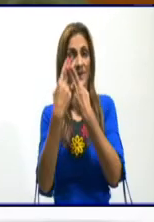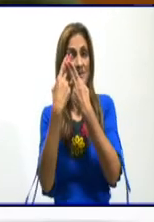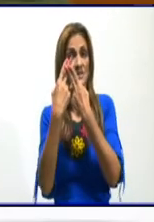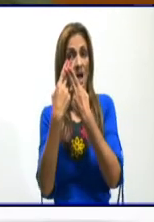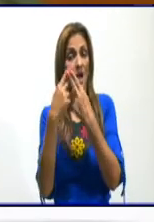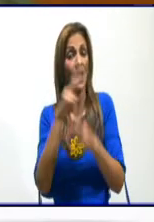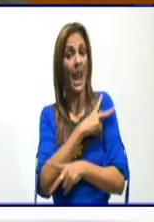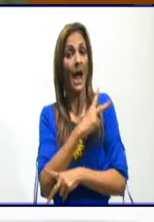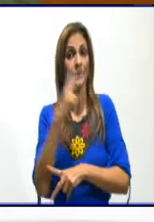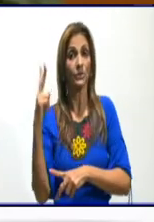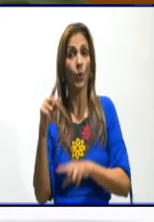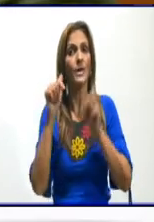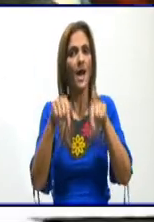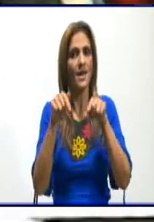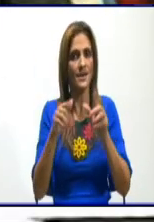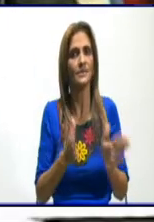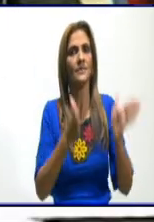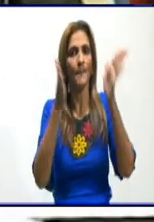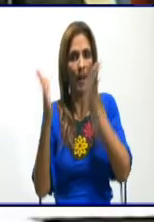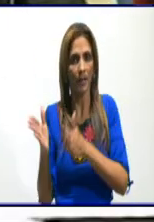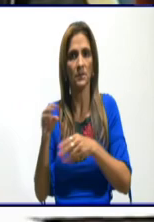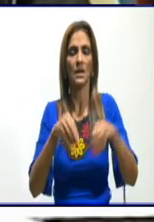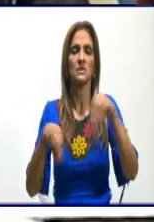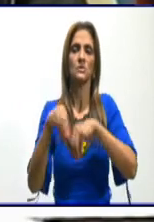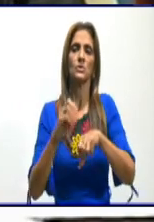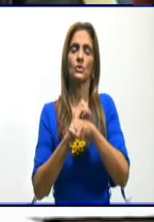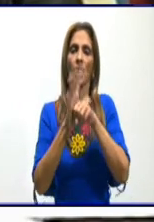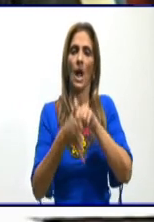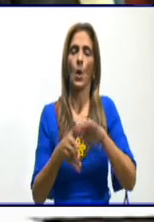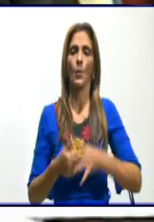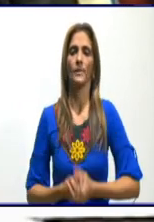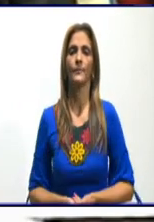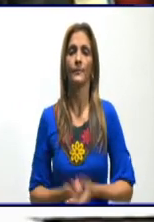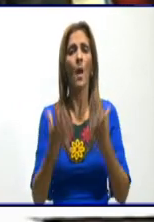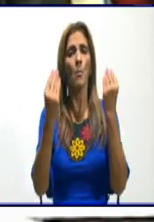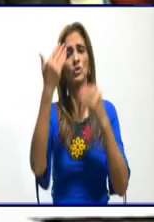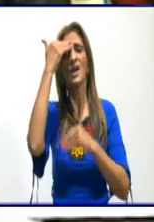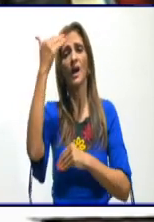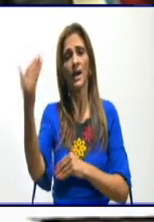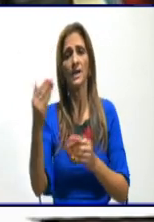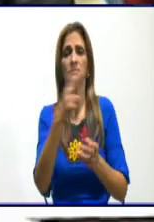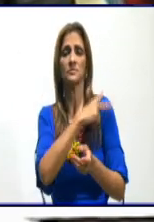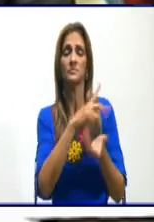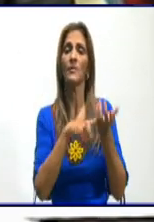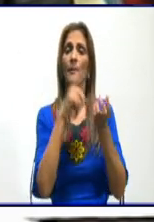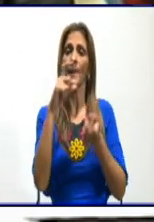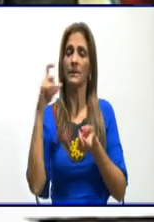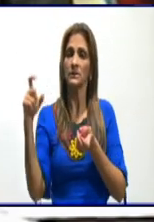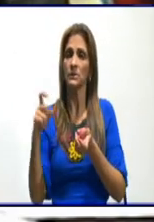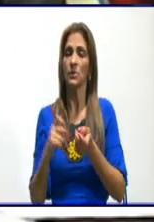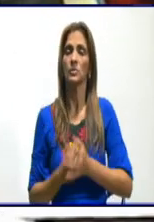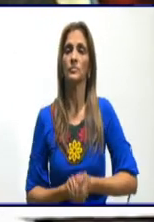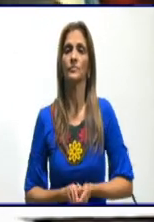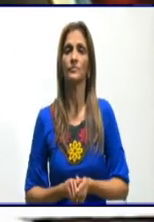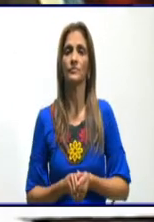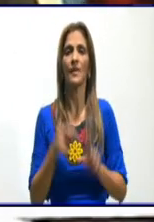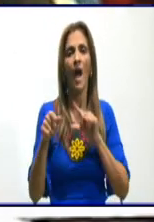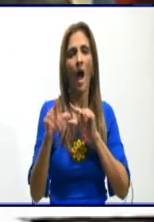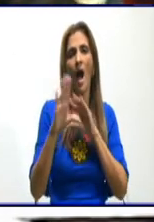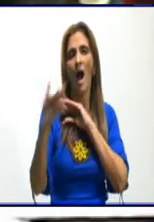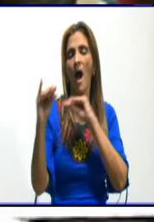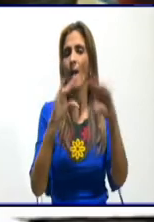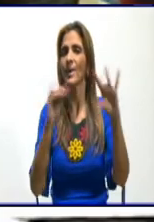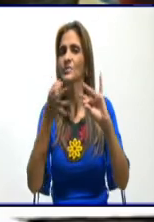tarea muchísimas gracias a nuestro presidente del consejo de defensa en la provincia sintetizando la